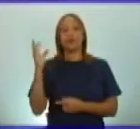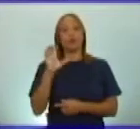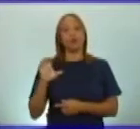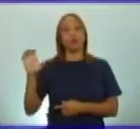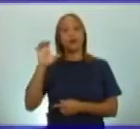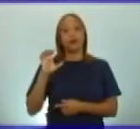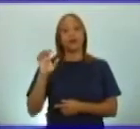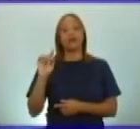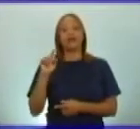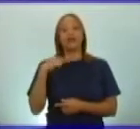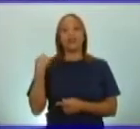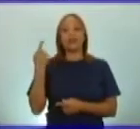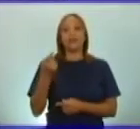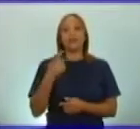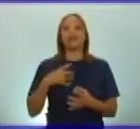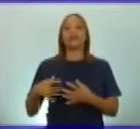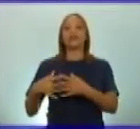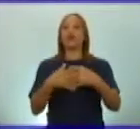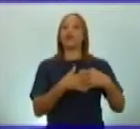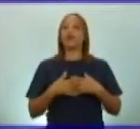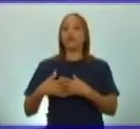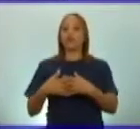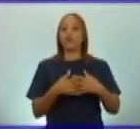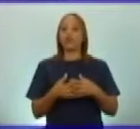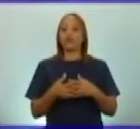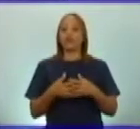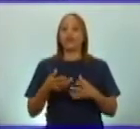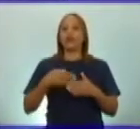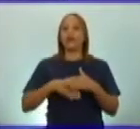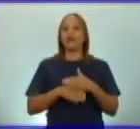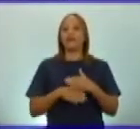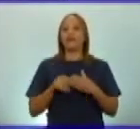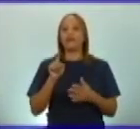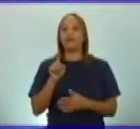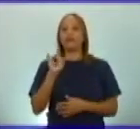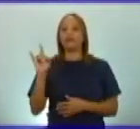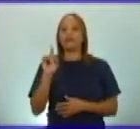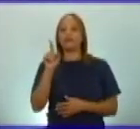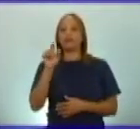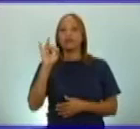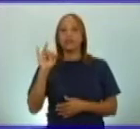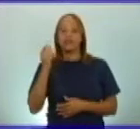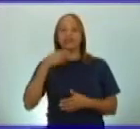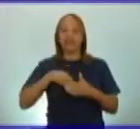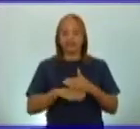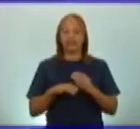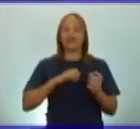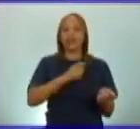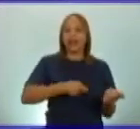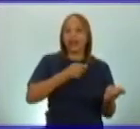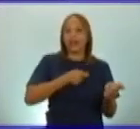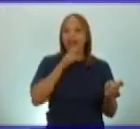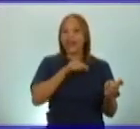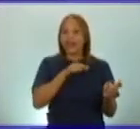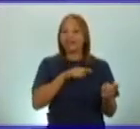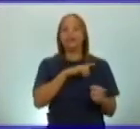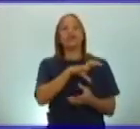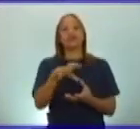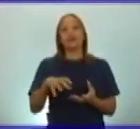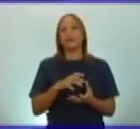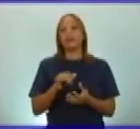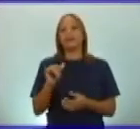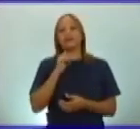recordarán, una vez que Estados Unidos entra en 1917 a la guerra, ya también se ve involucrada nuestra área